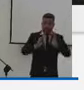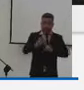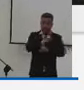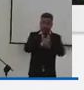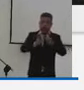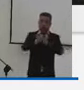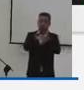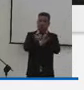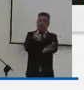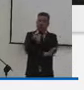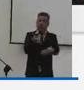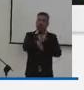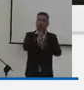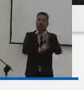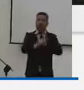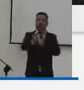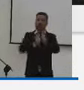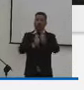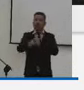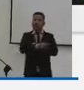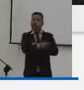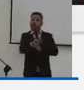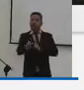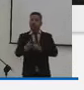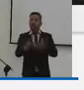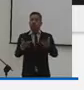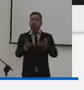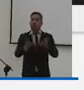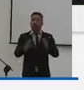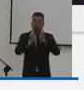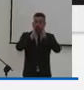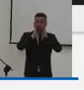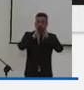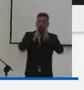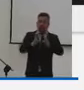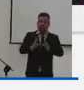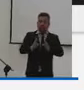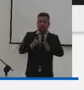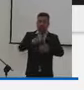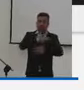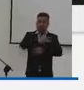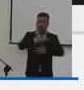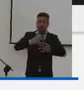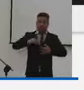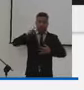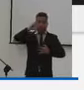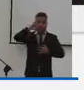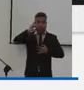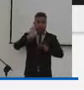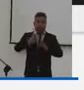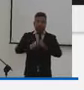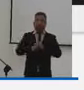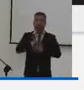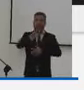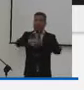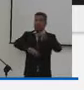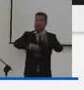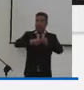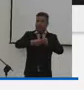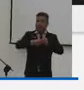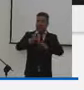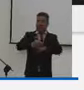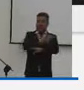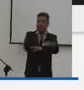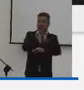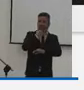atención psicosocial a los deportistas enmarcado en atención en salud mental. Y